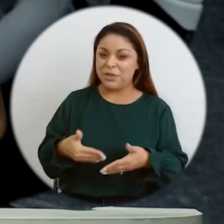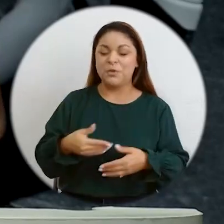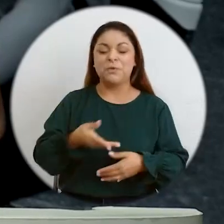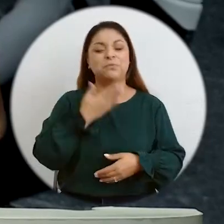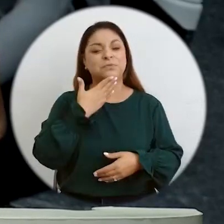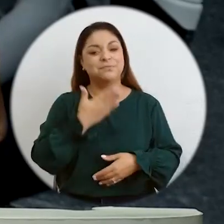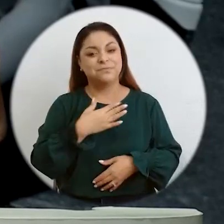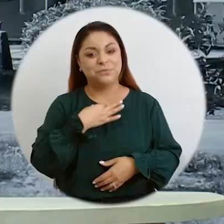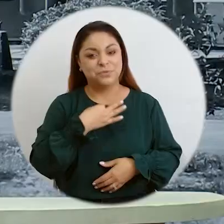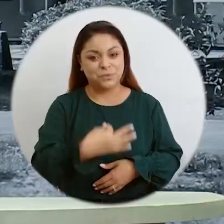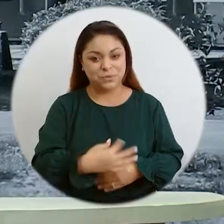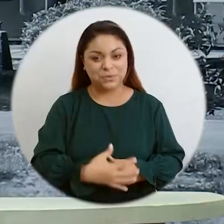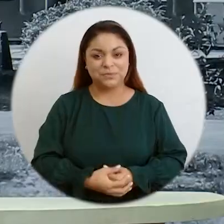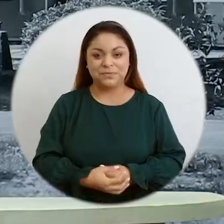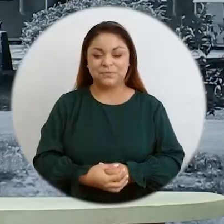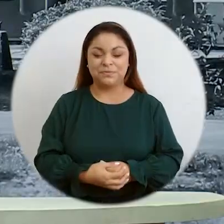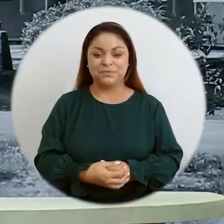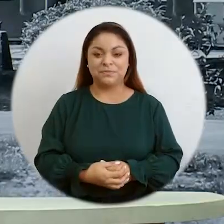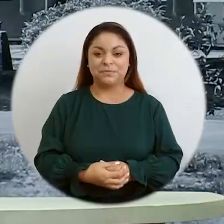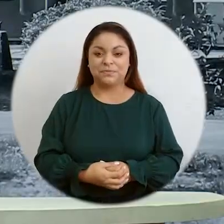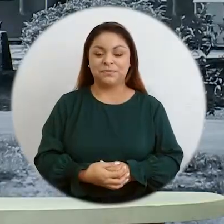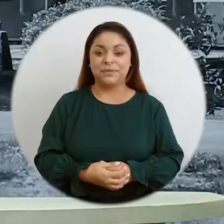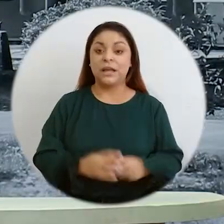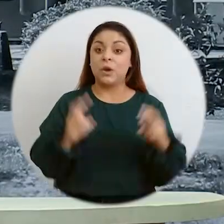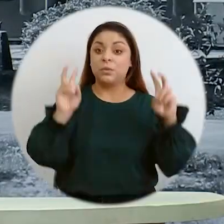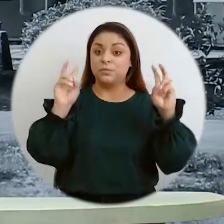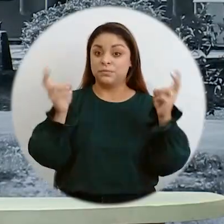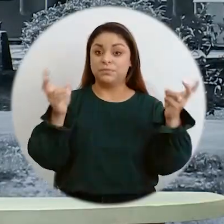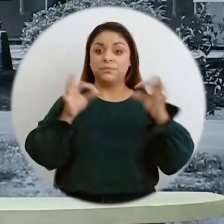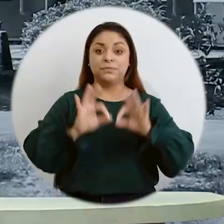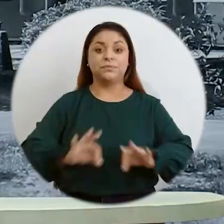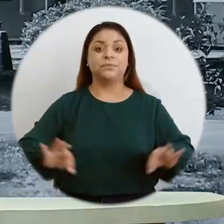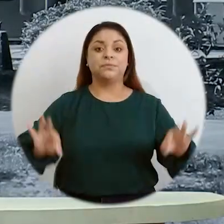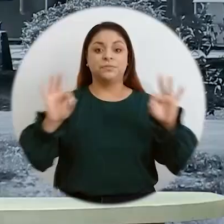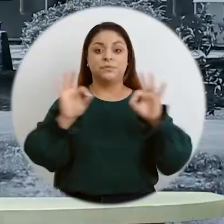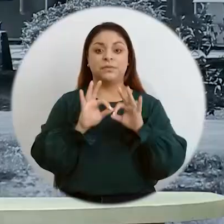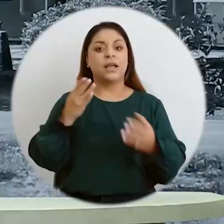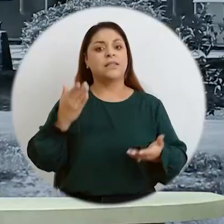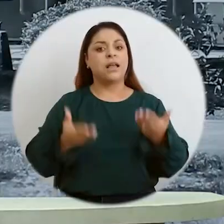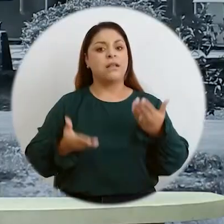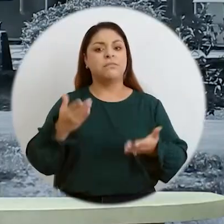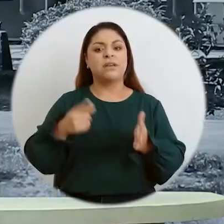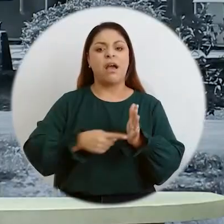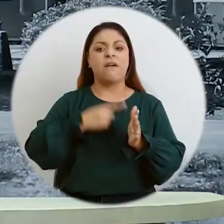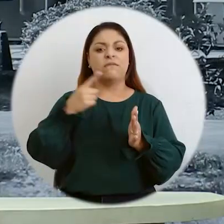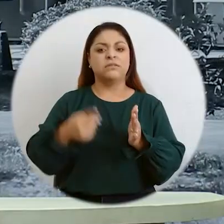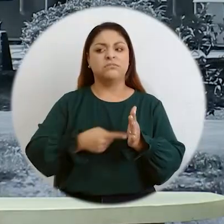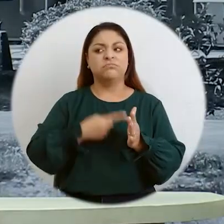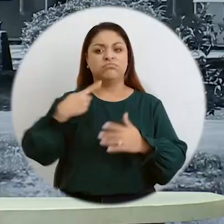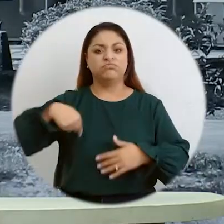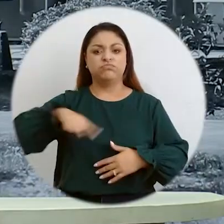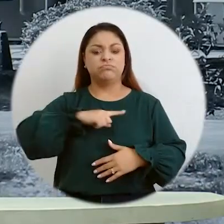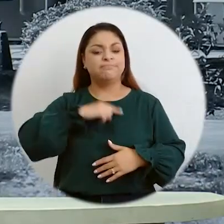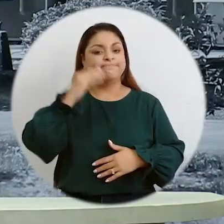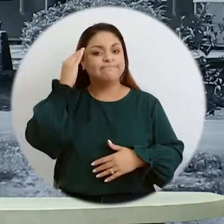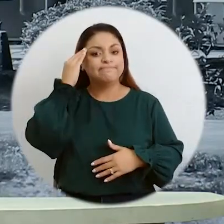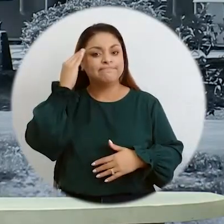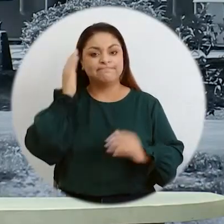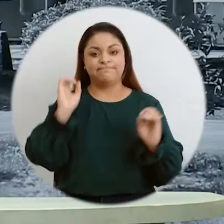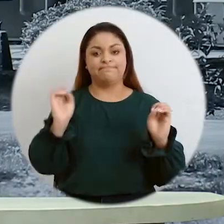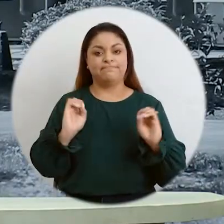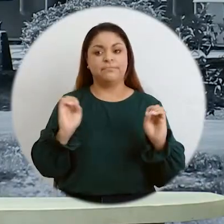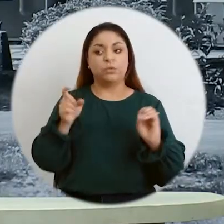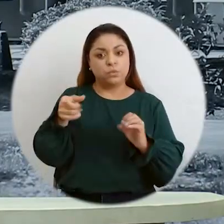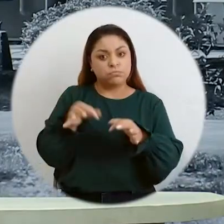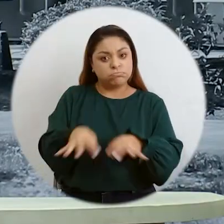gracias, mucho gusto. Un tema bien importante del que tal vez a veces, ¿verdad?, no tomamos conciencia de la